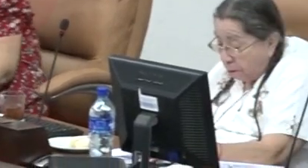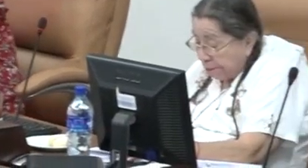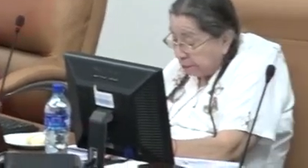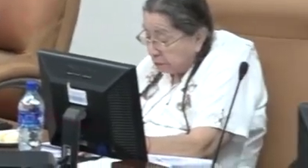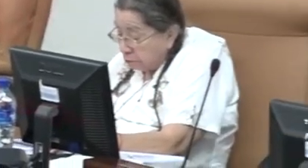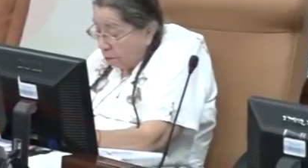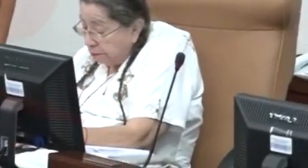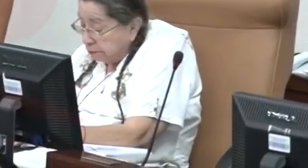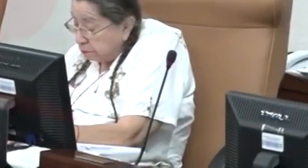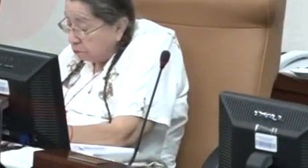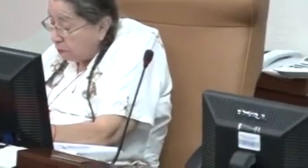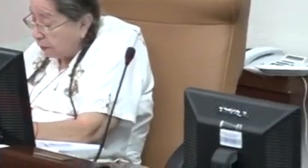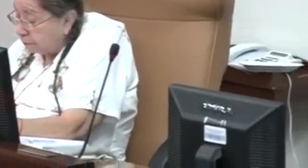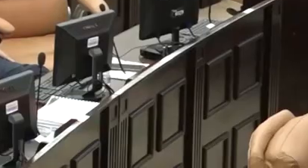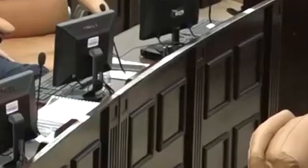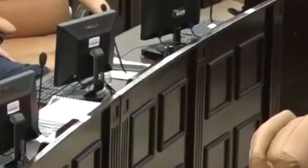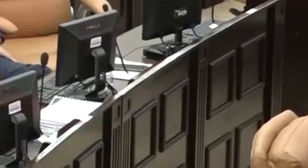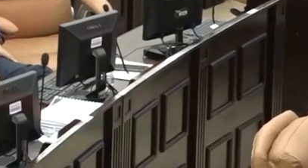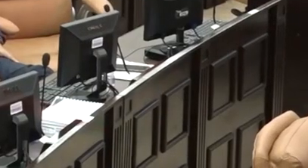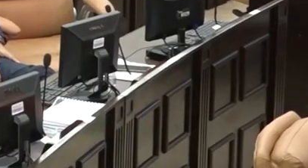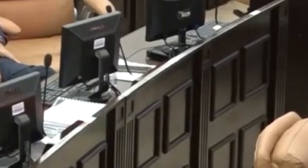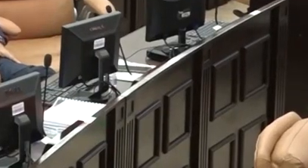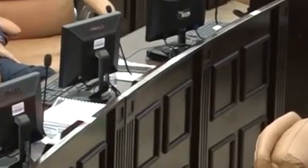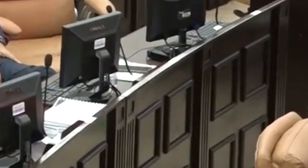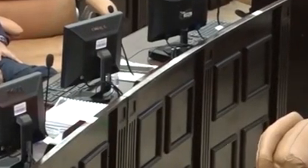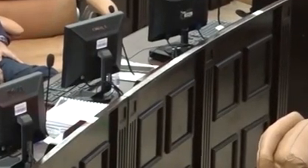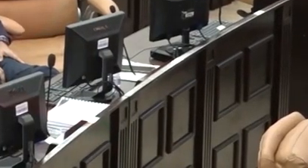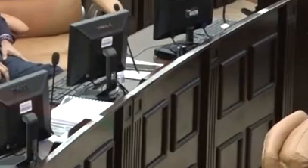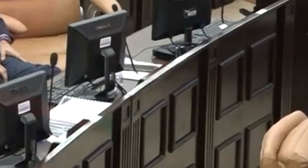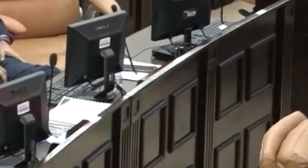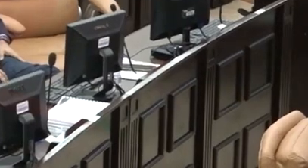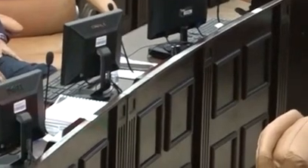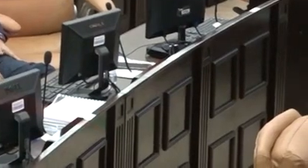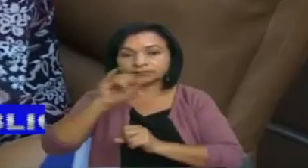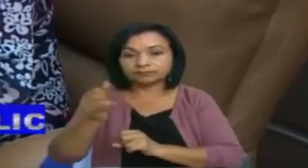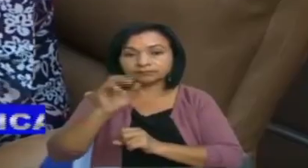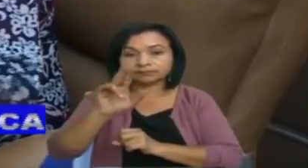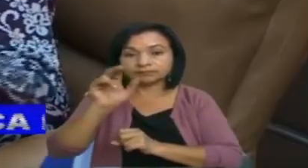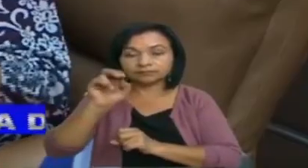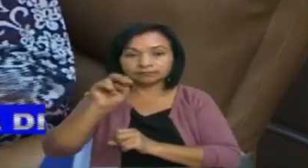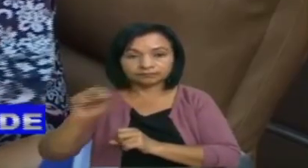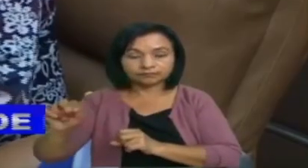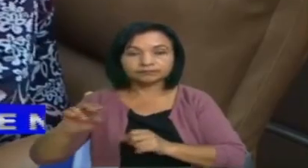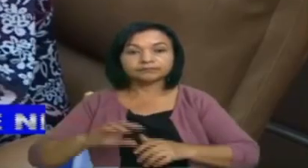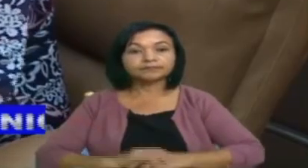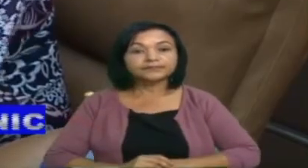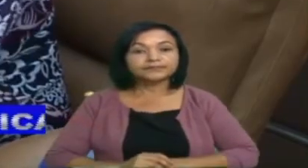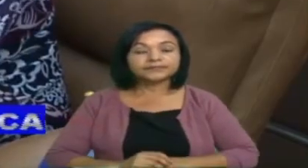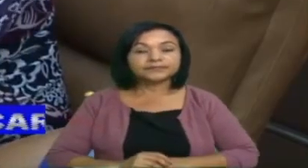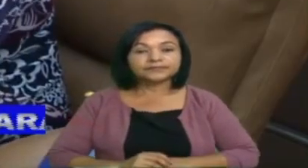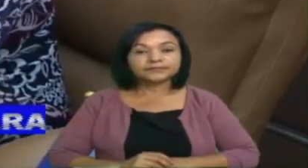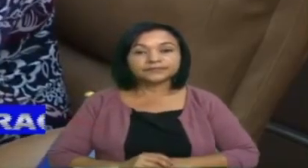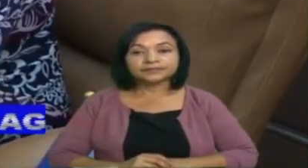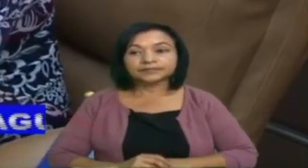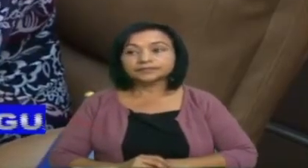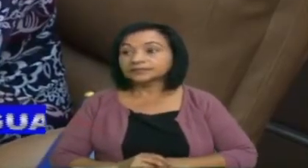traslado. Asimismo, facilitará la reinserción social de las personas sancionadas. El convenio permite a los nacionales